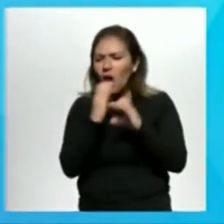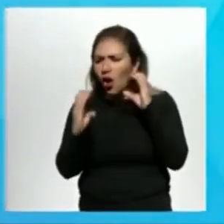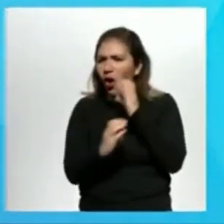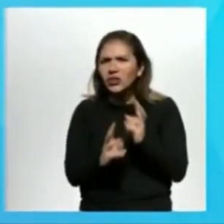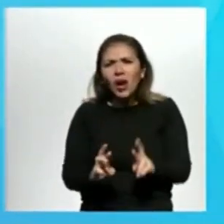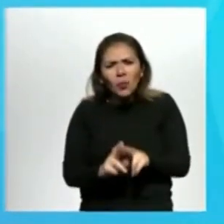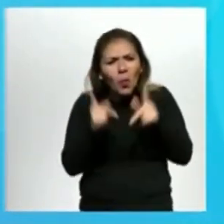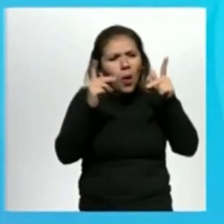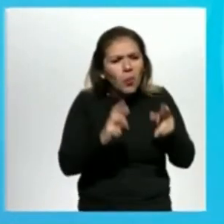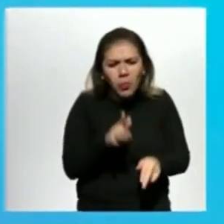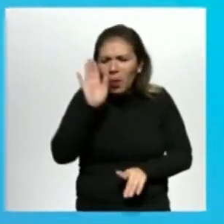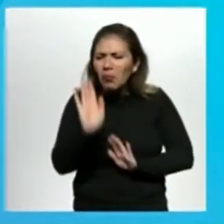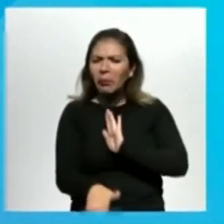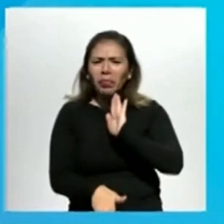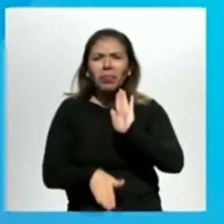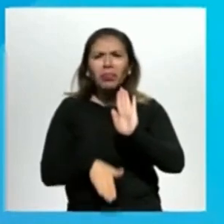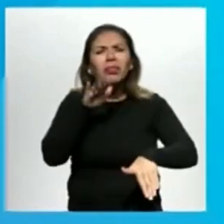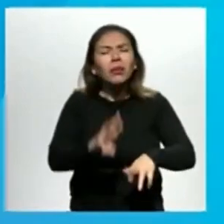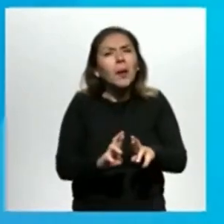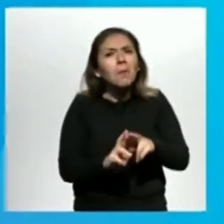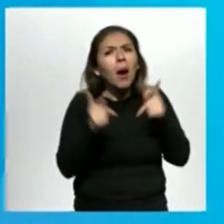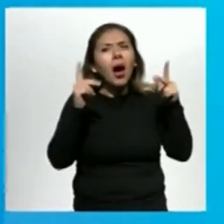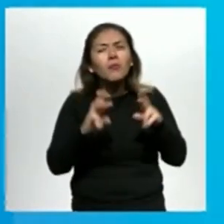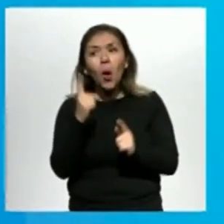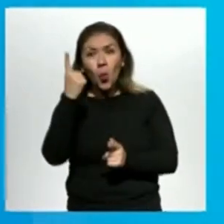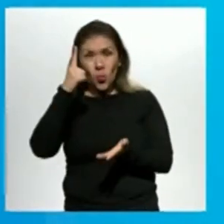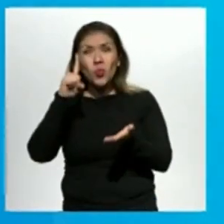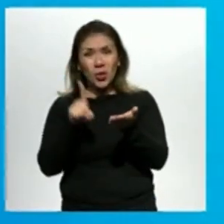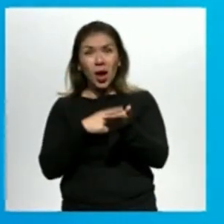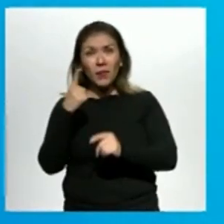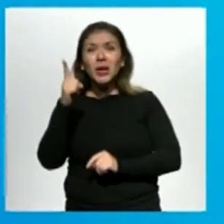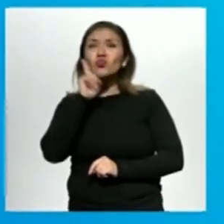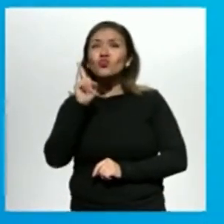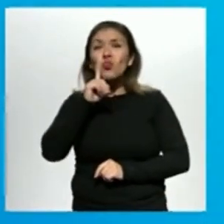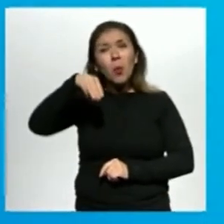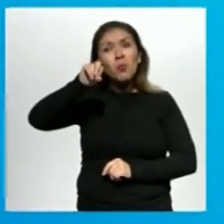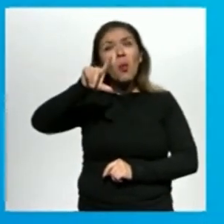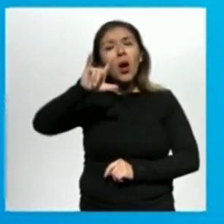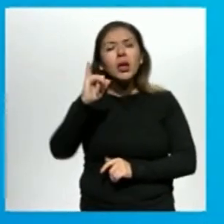al pisarla, y una vez Molly hasta se cayó.